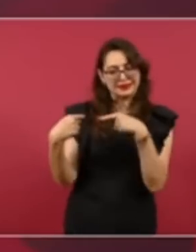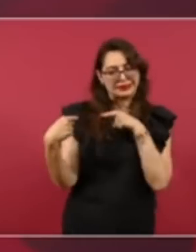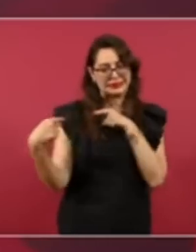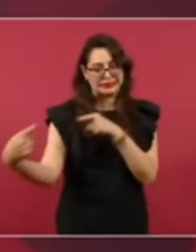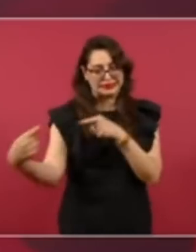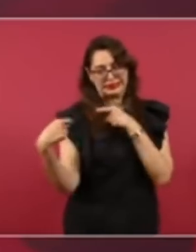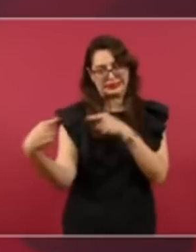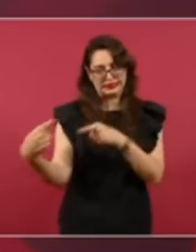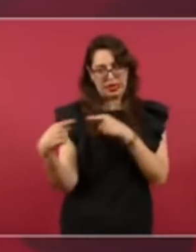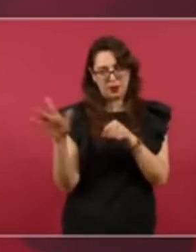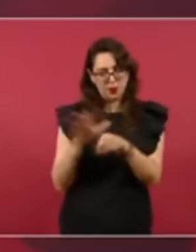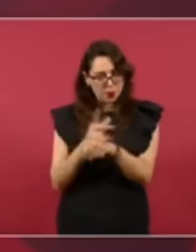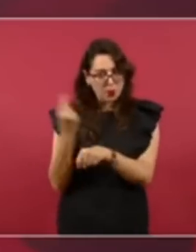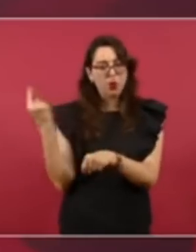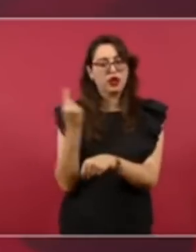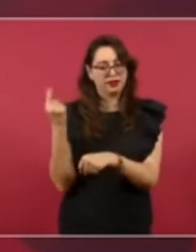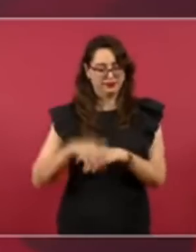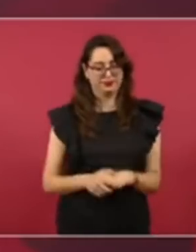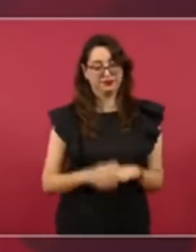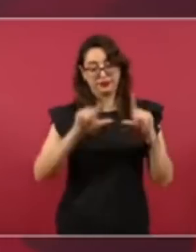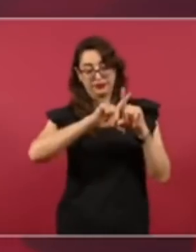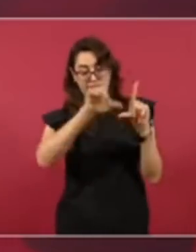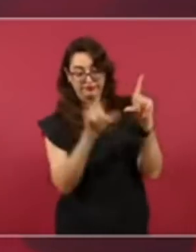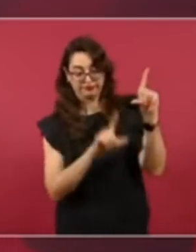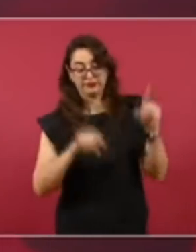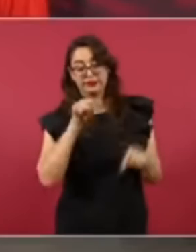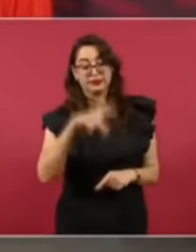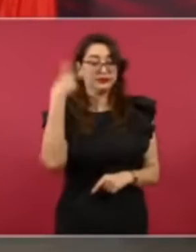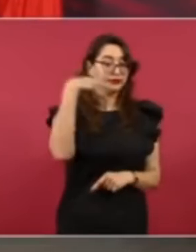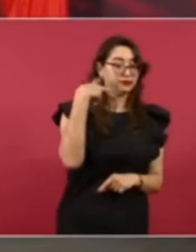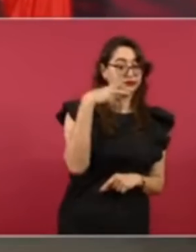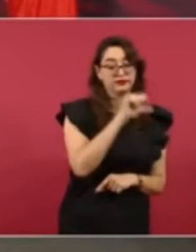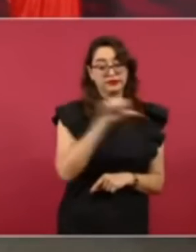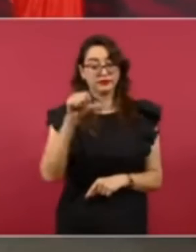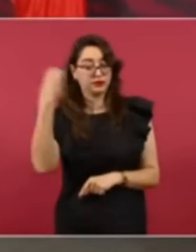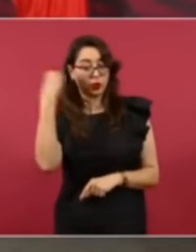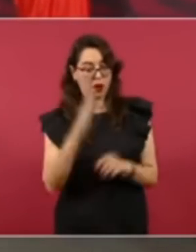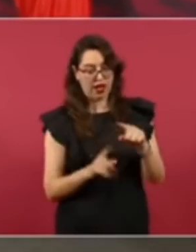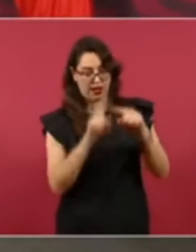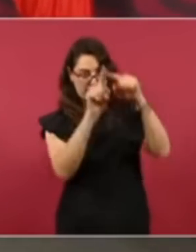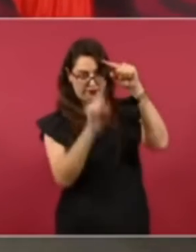que nosotros consideramos que es estratégico el Istmo.